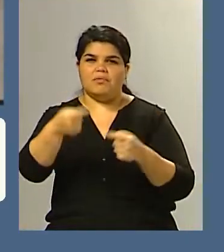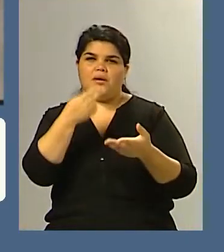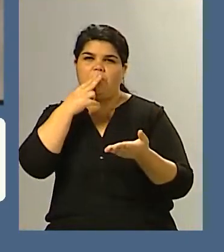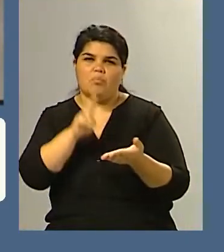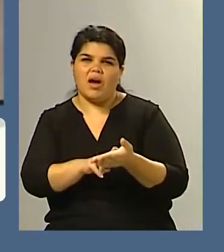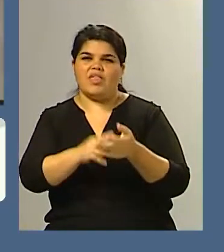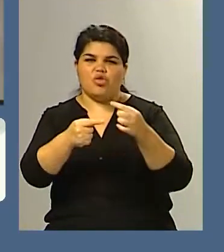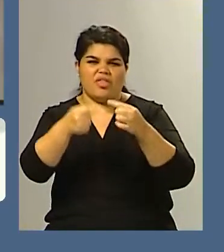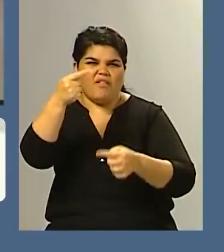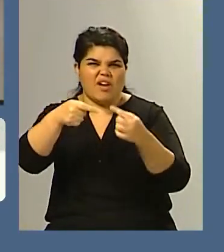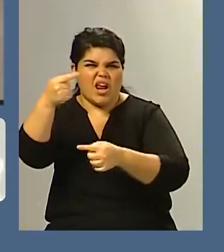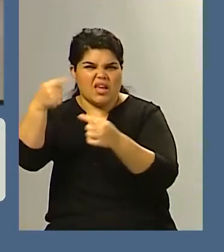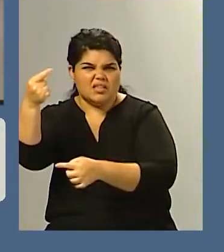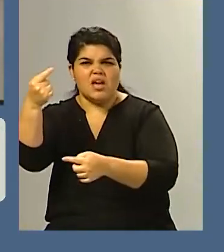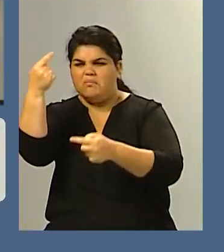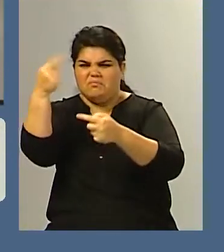cuestiones.